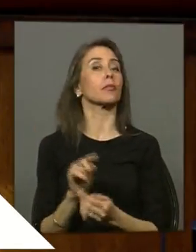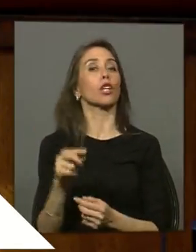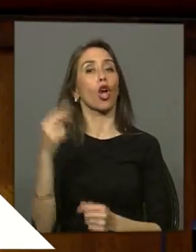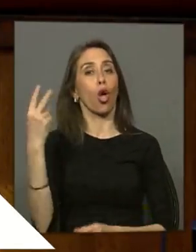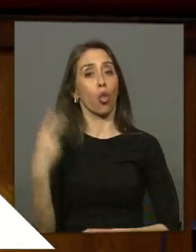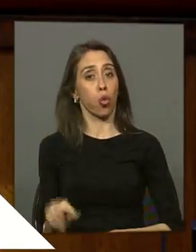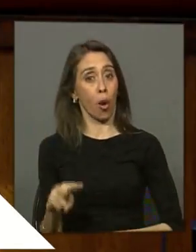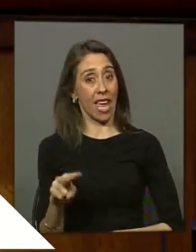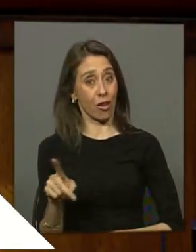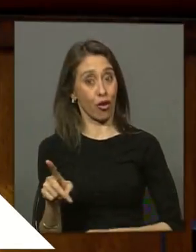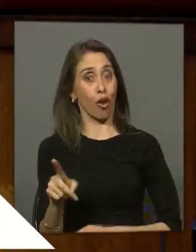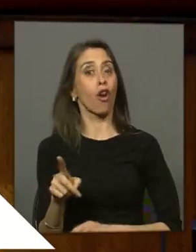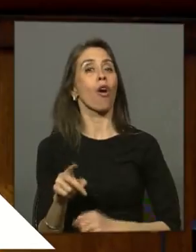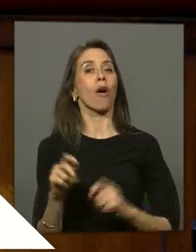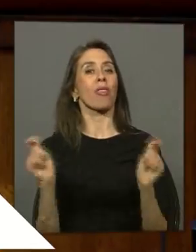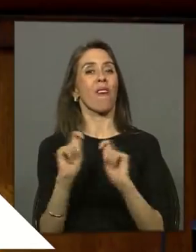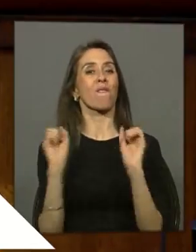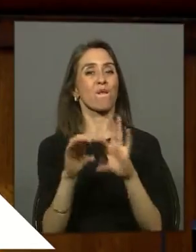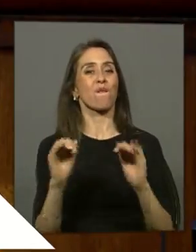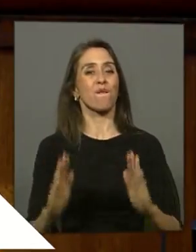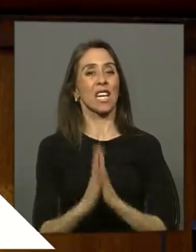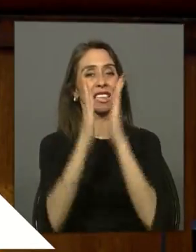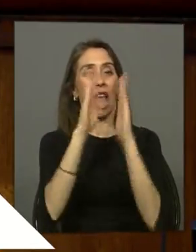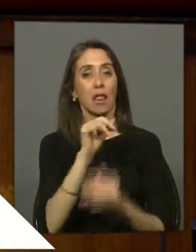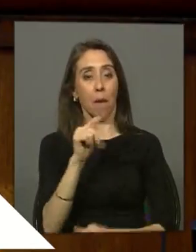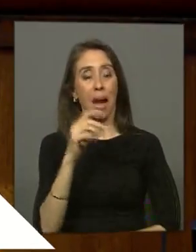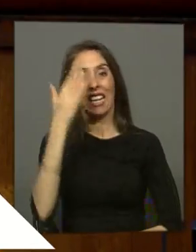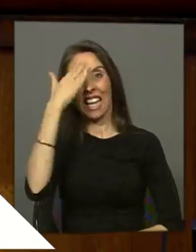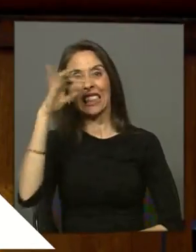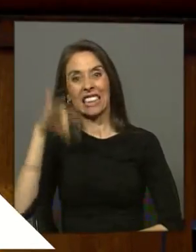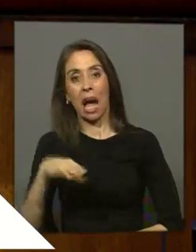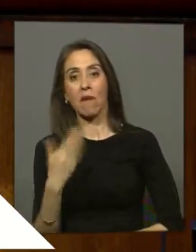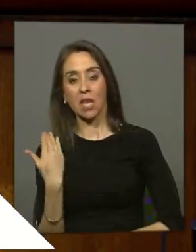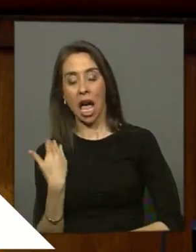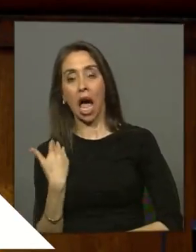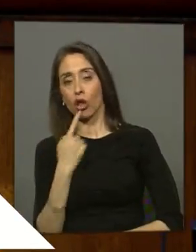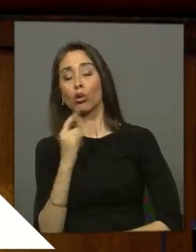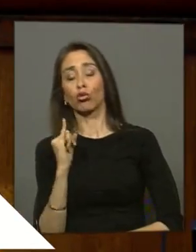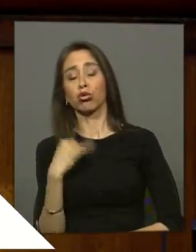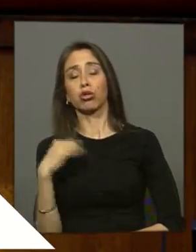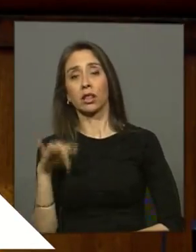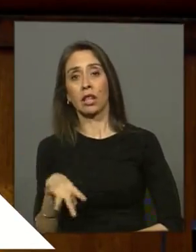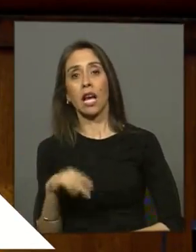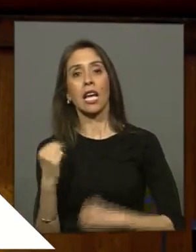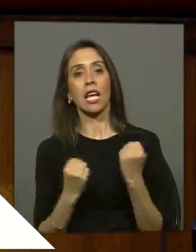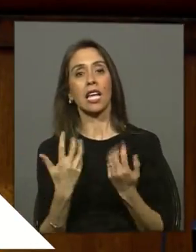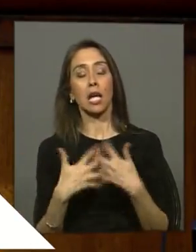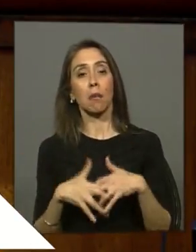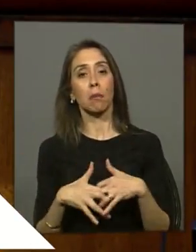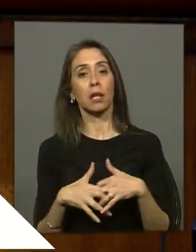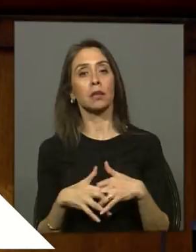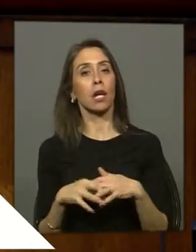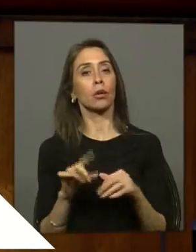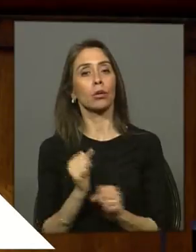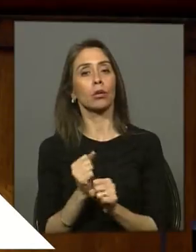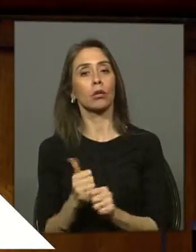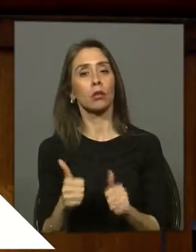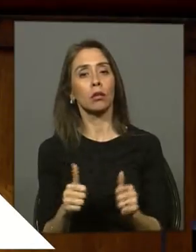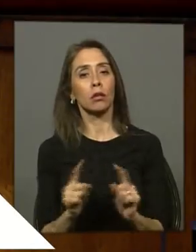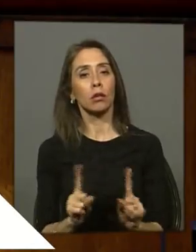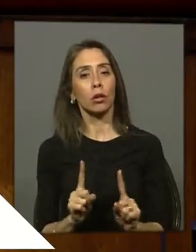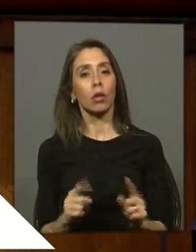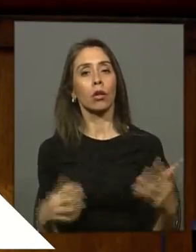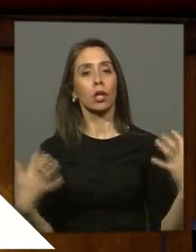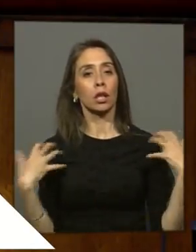los dueños del relleno Santa Marta los que incluso la reconocieron por lo tanto la empresa actuó de forma insensata recayendo en primer lugar la